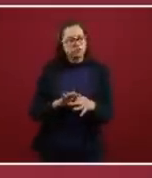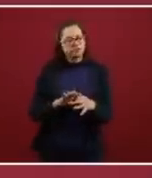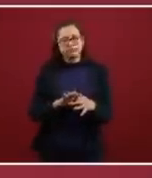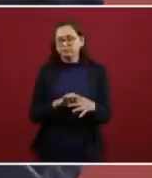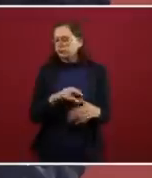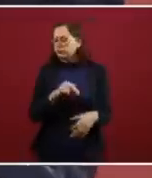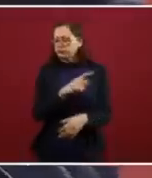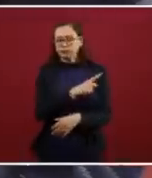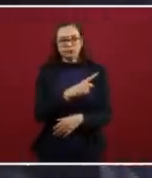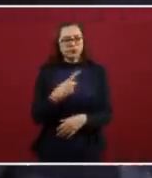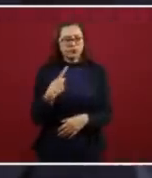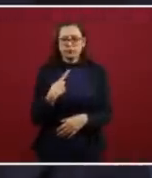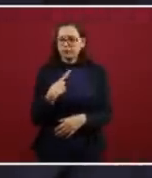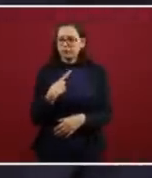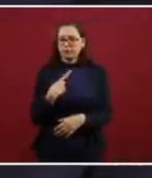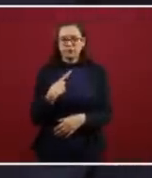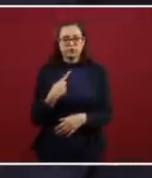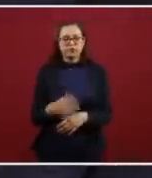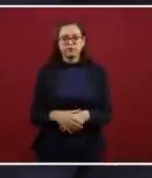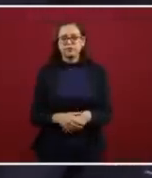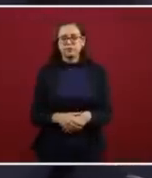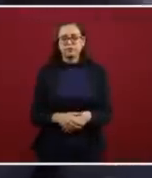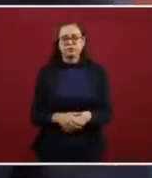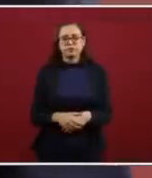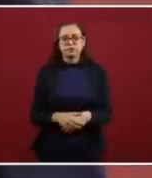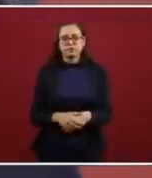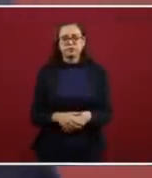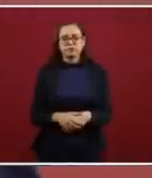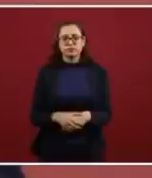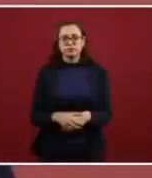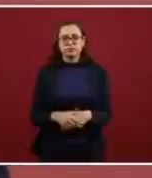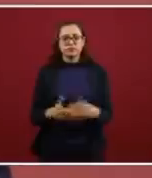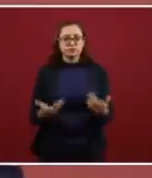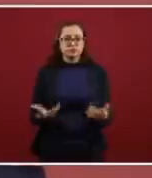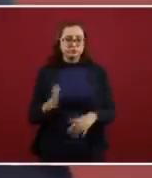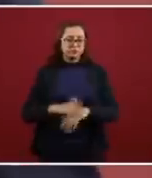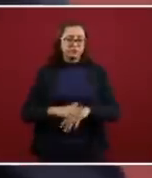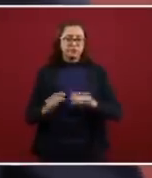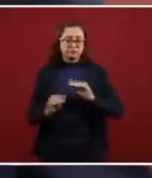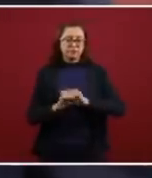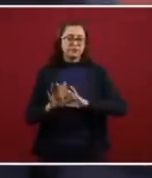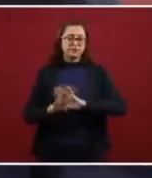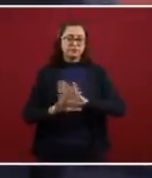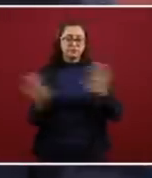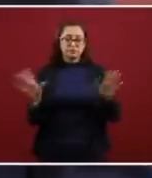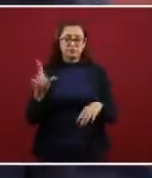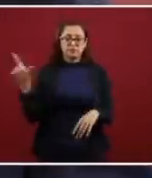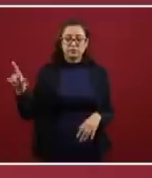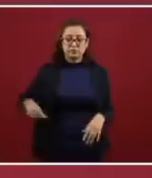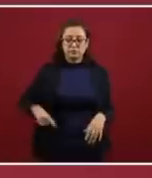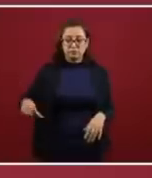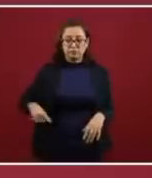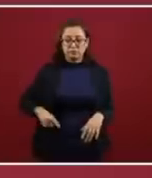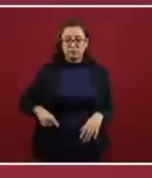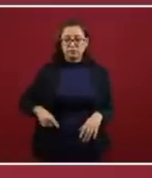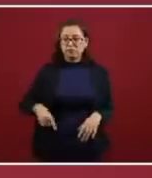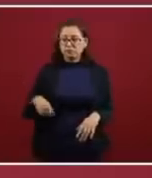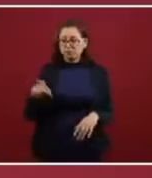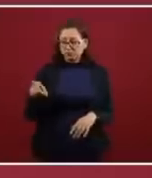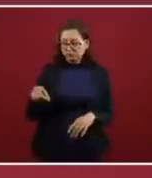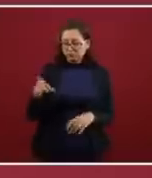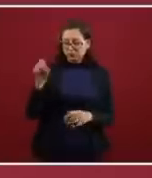no debe el gobierno, para decirlo con claridad, poner o quitar a